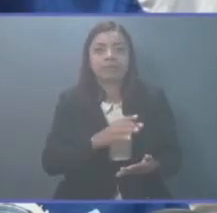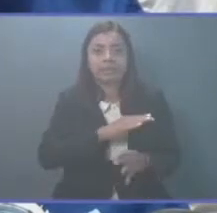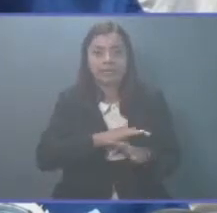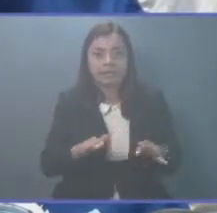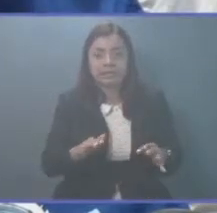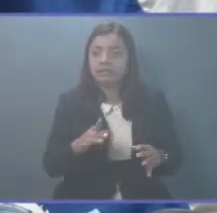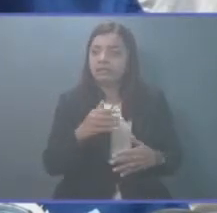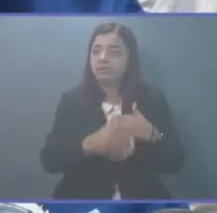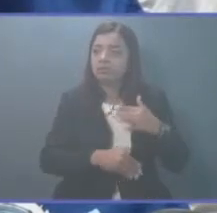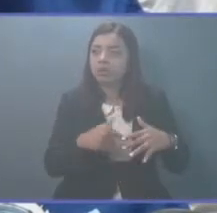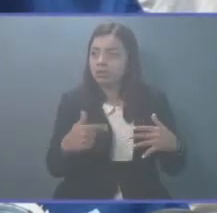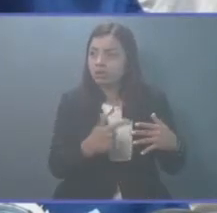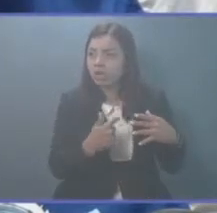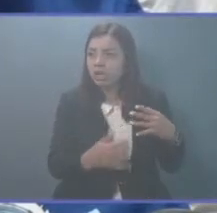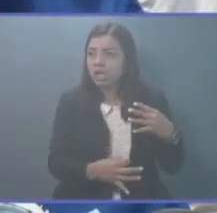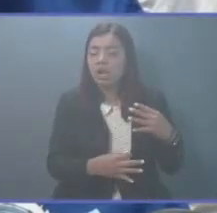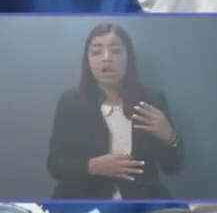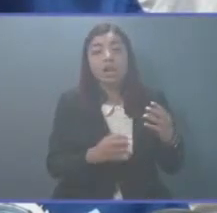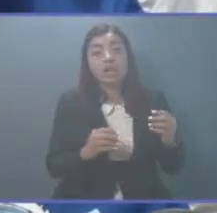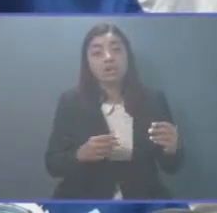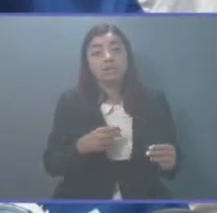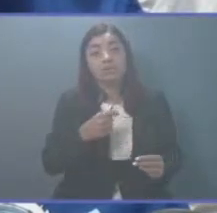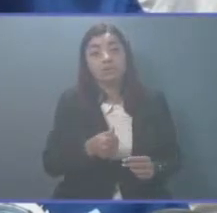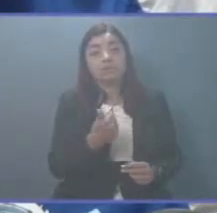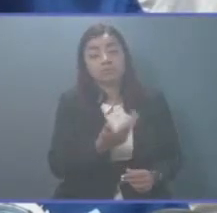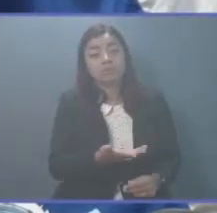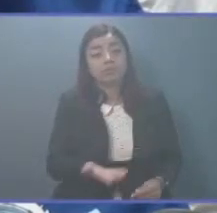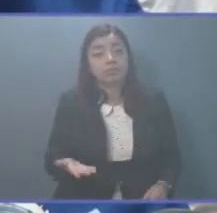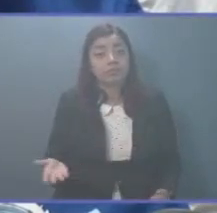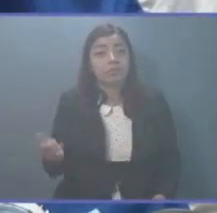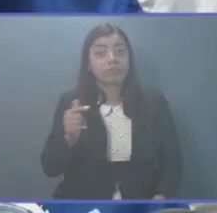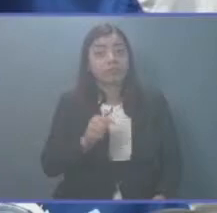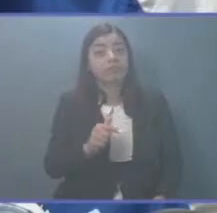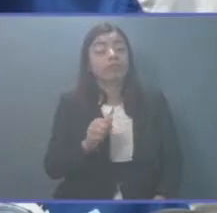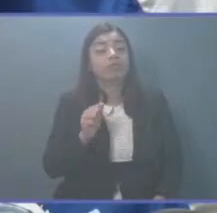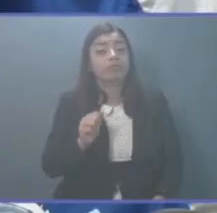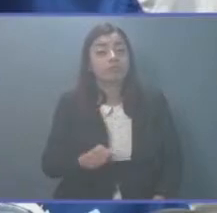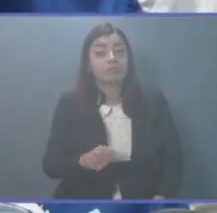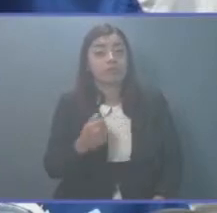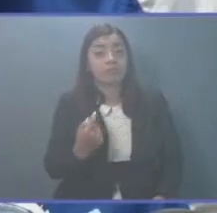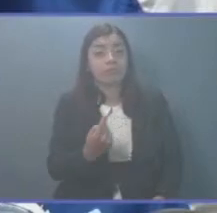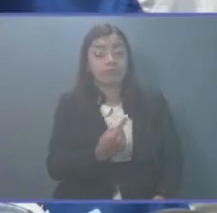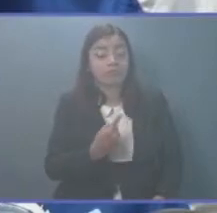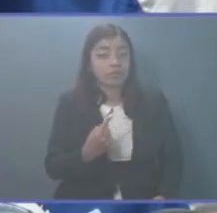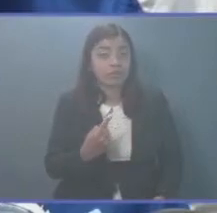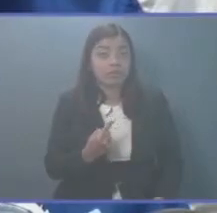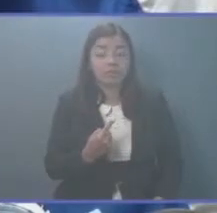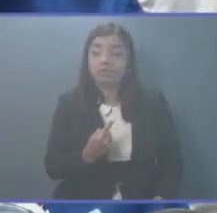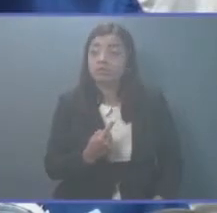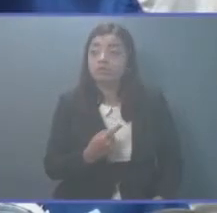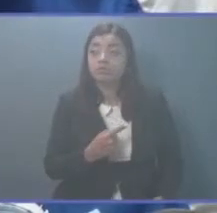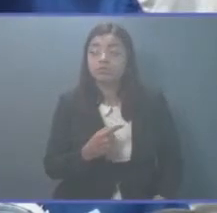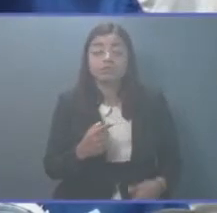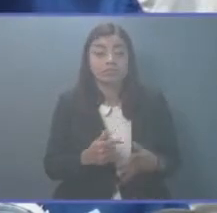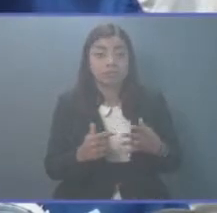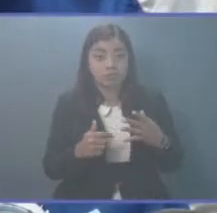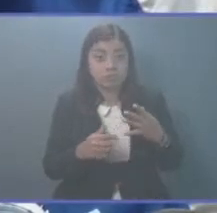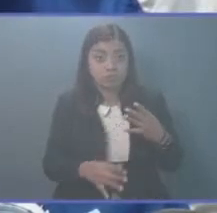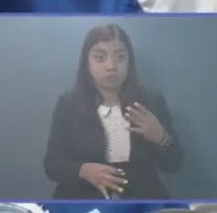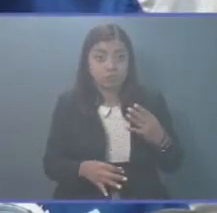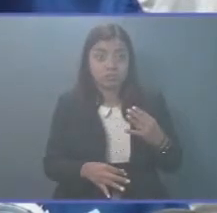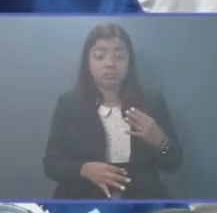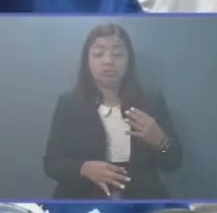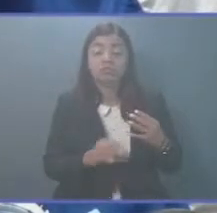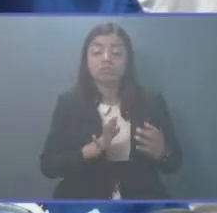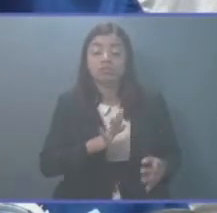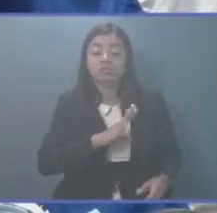de los gravámenes o anotaciones a bienes muebles e inmuebles, propiedad de las personas objeto del tráfico ilegal,